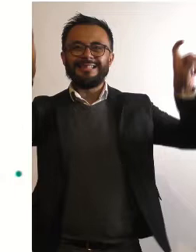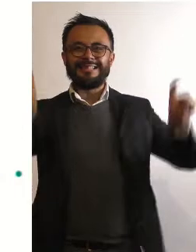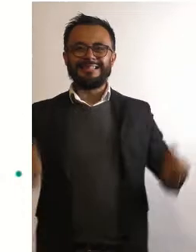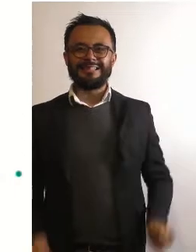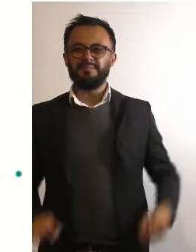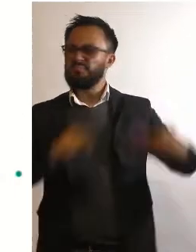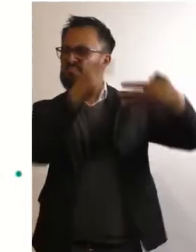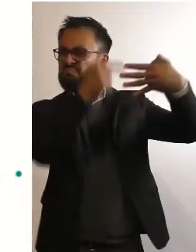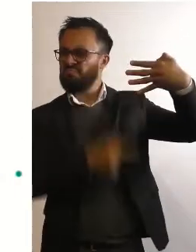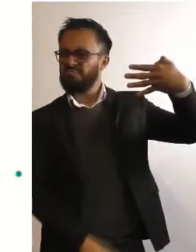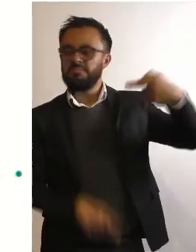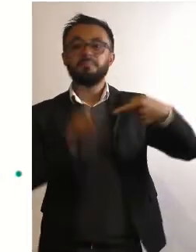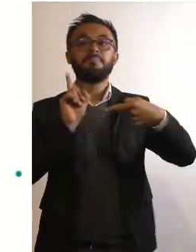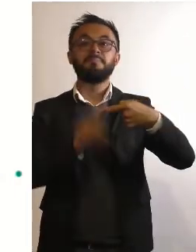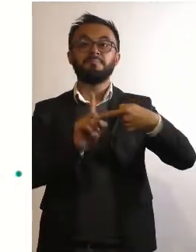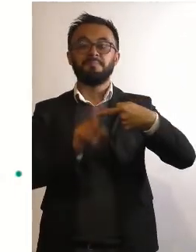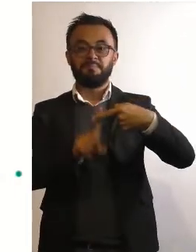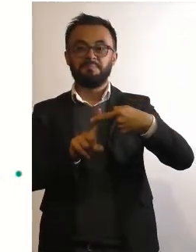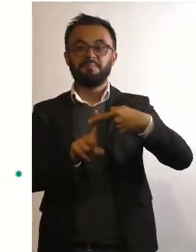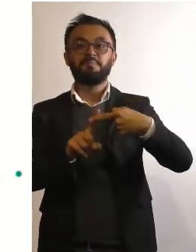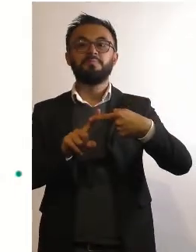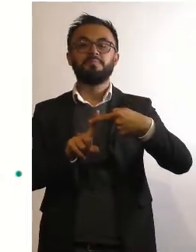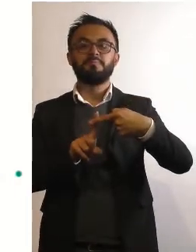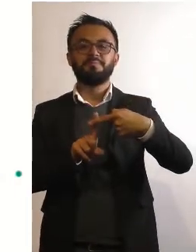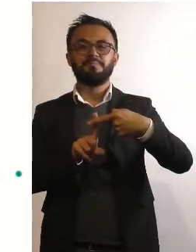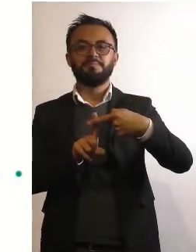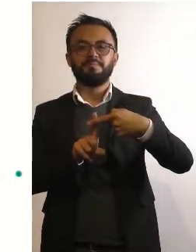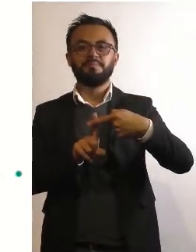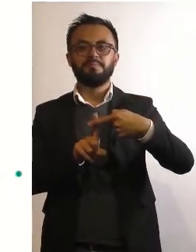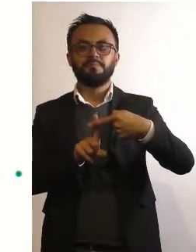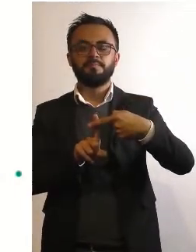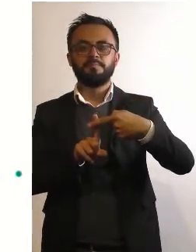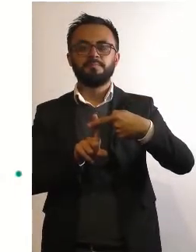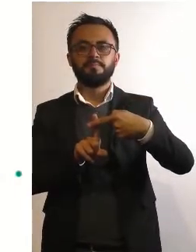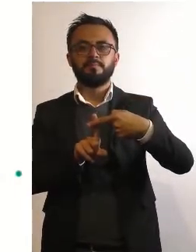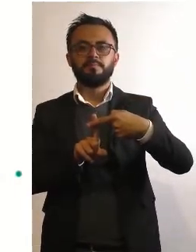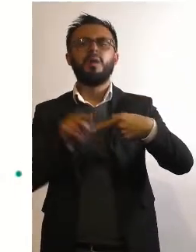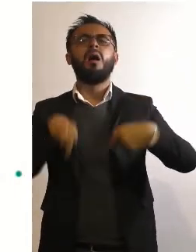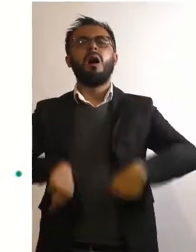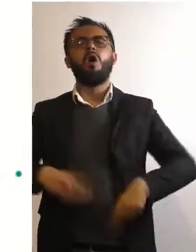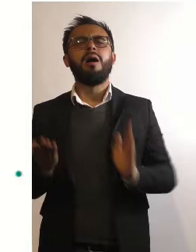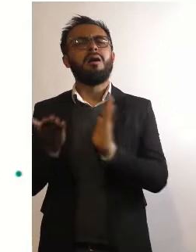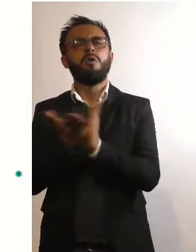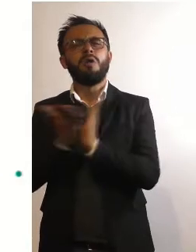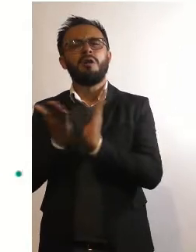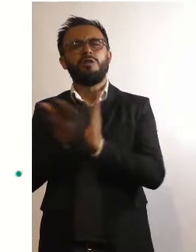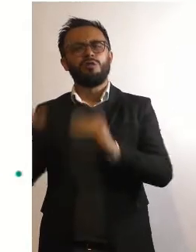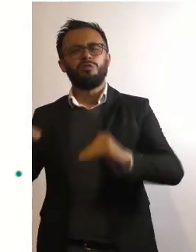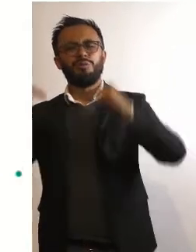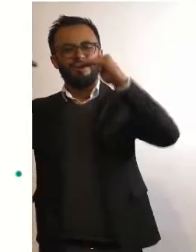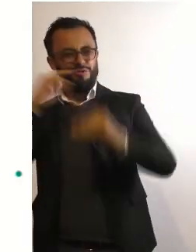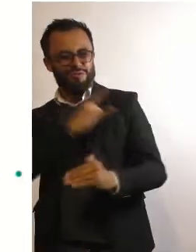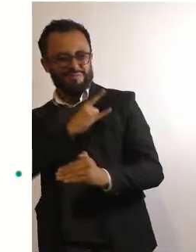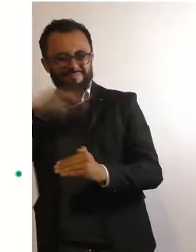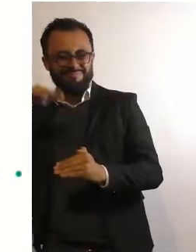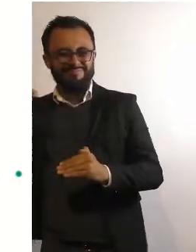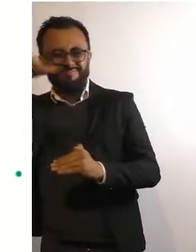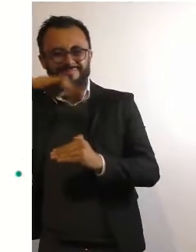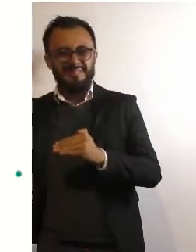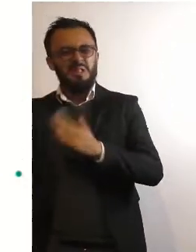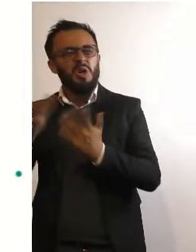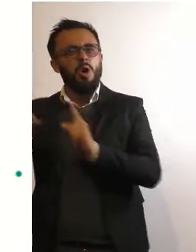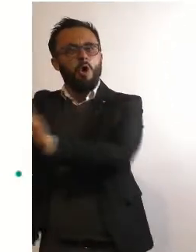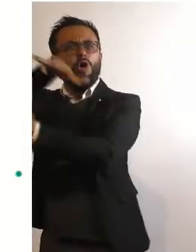contexto actual que tenemos con relación a la educación superior, los procesos de calidad y